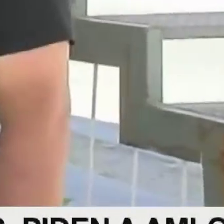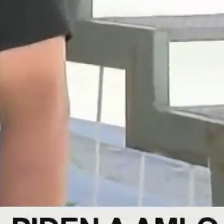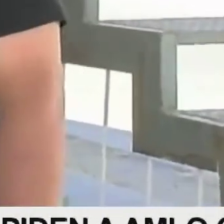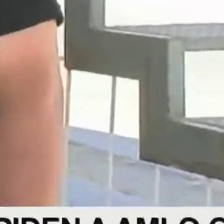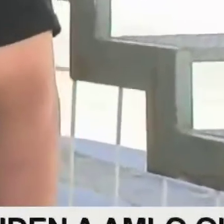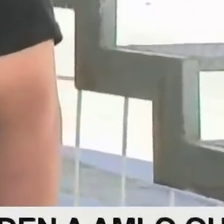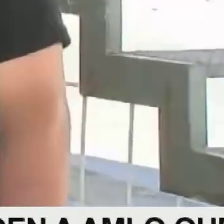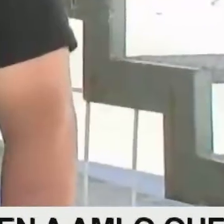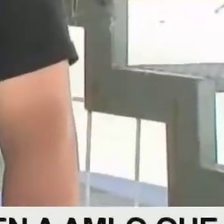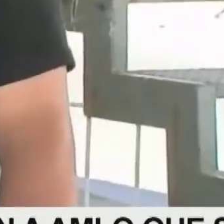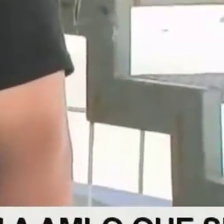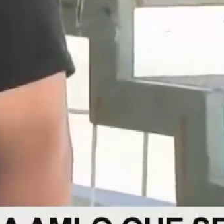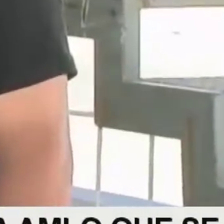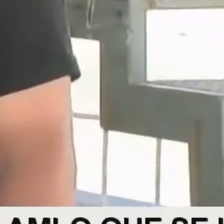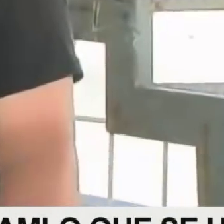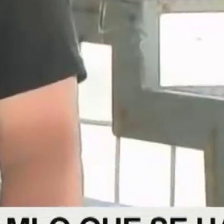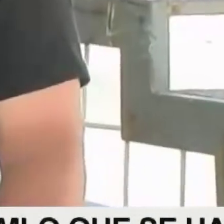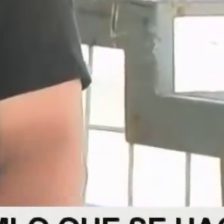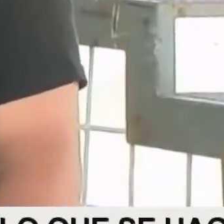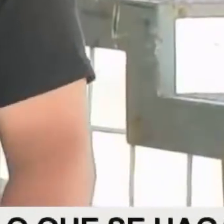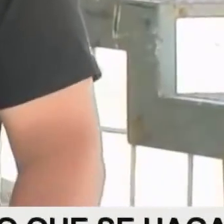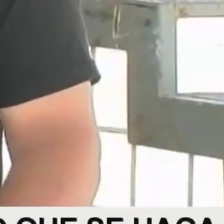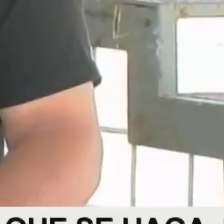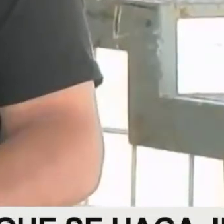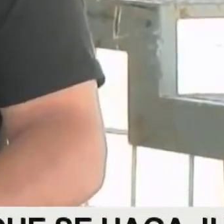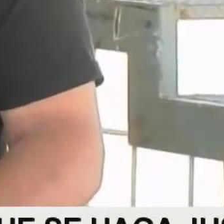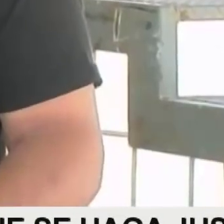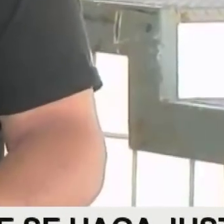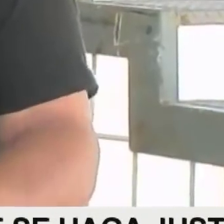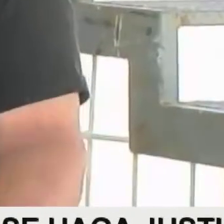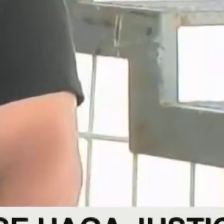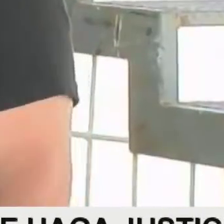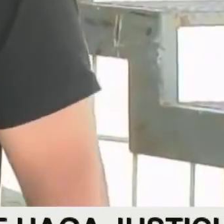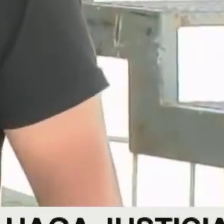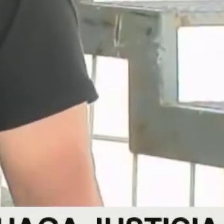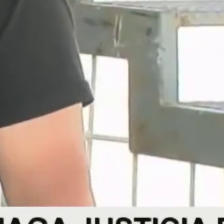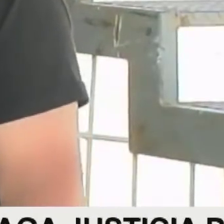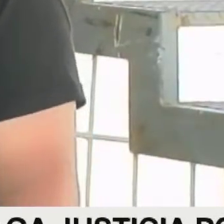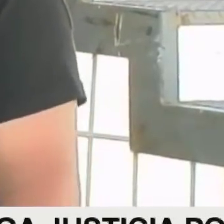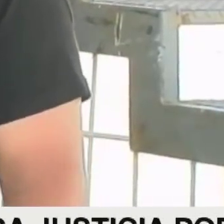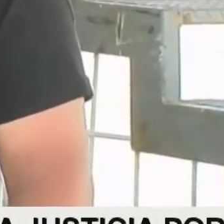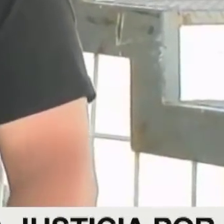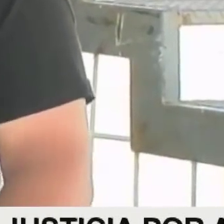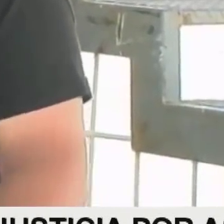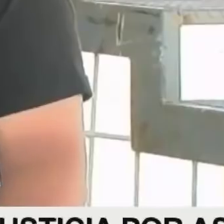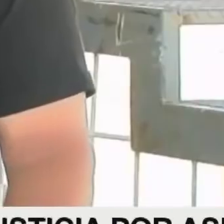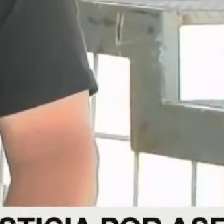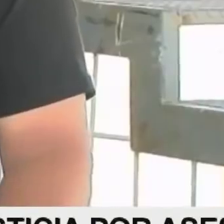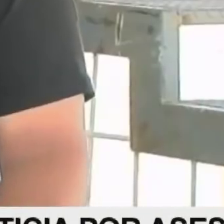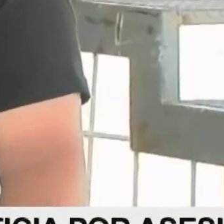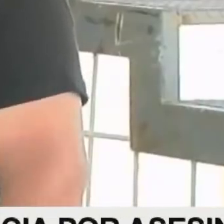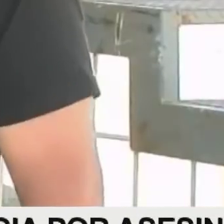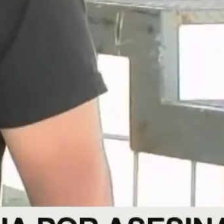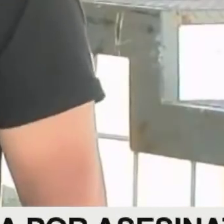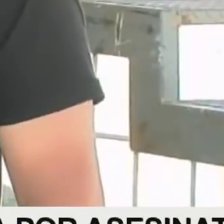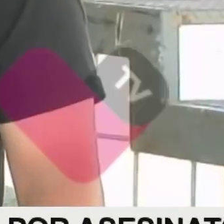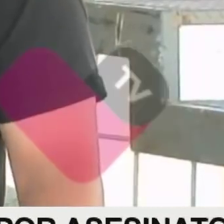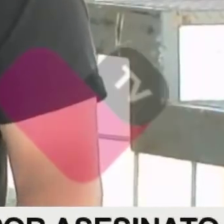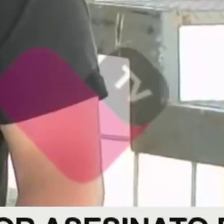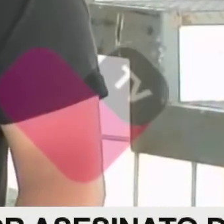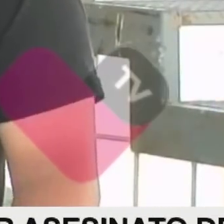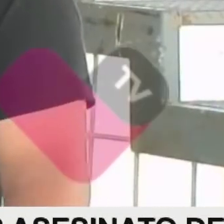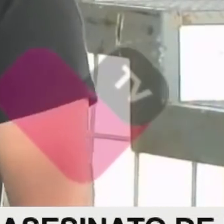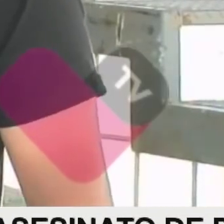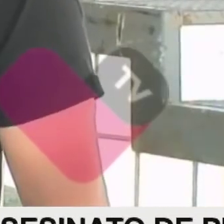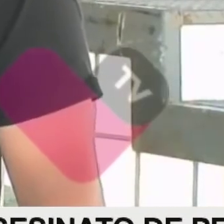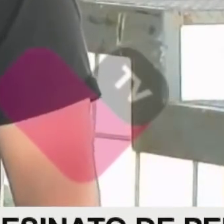sí, que si tenía algún vínculo con la señora o que si la conocía o que se la había tenía comunicación con ella.